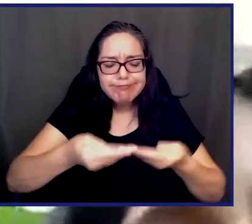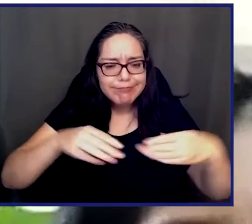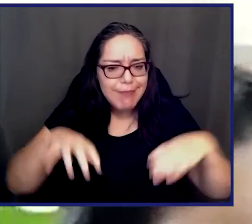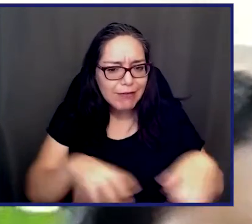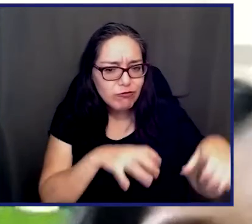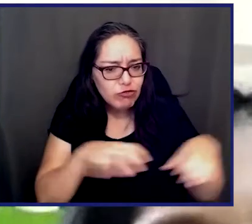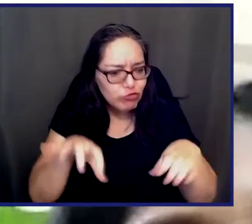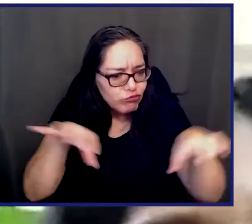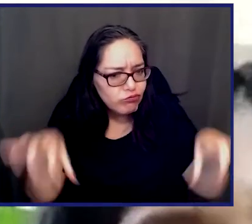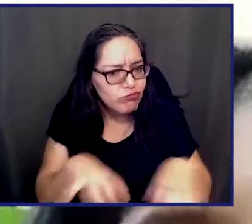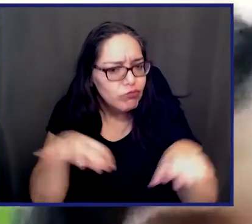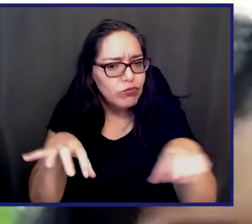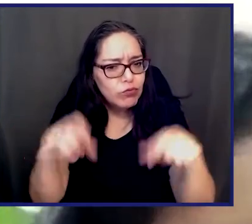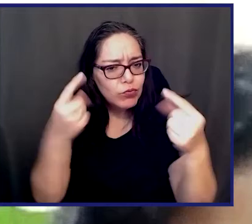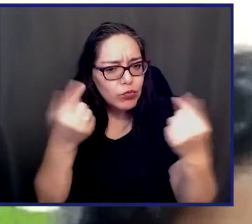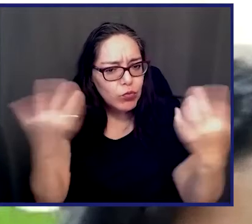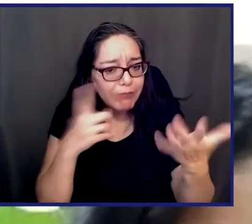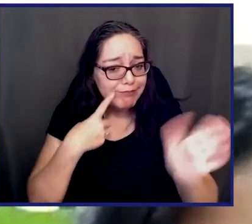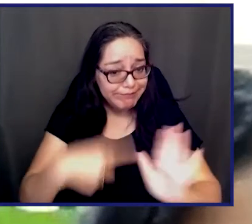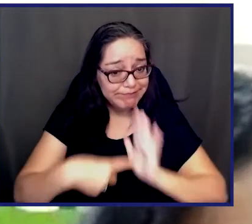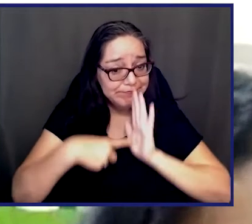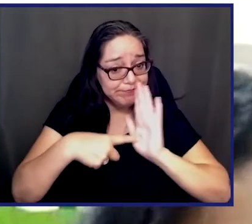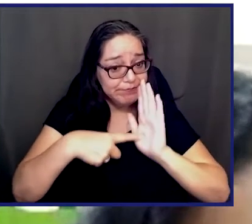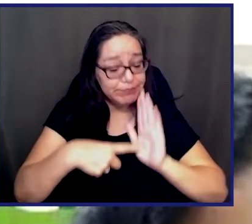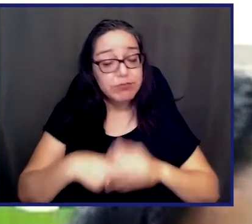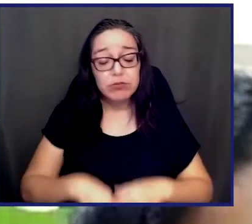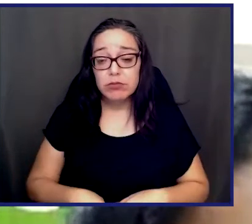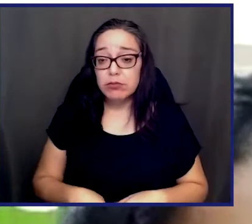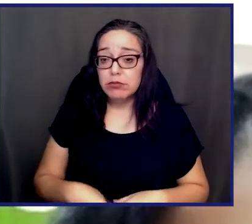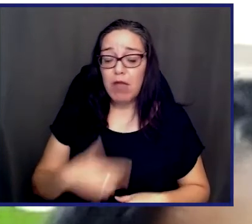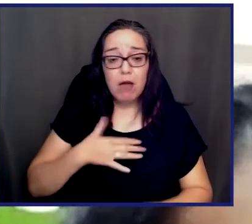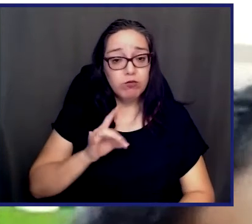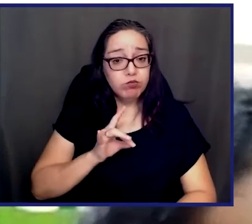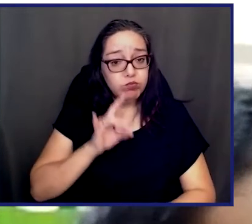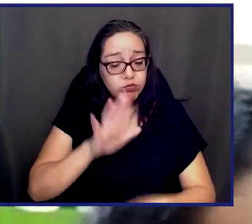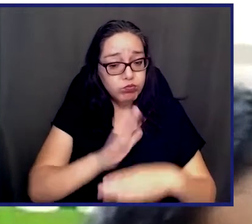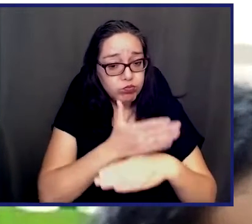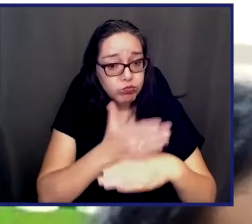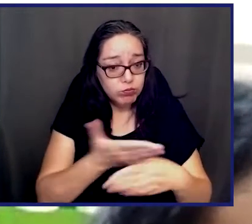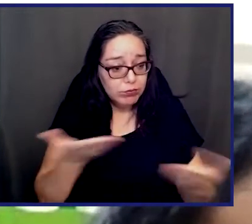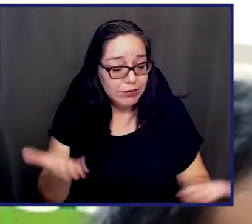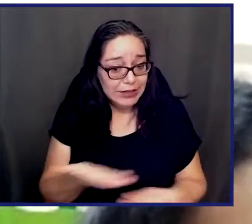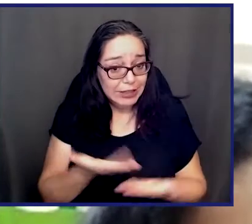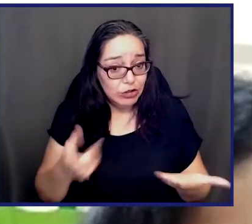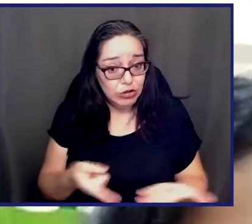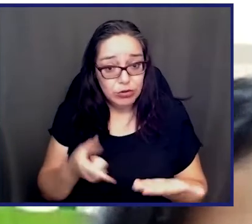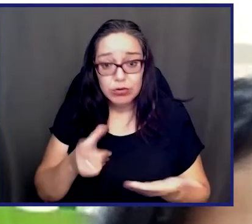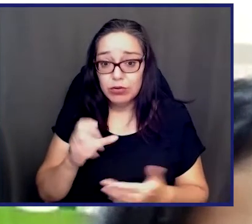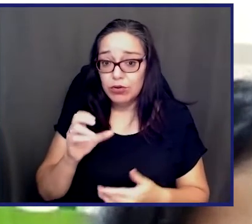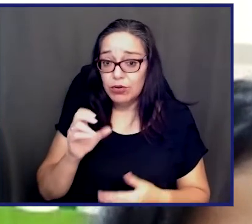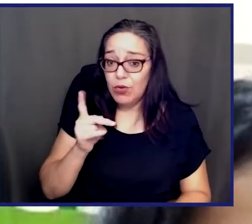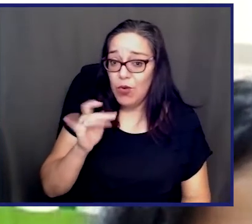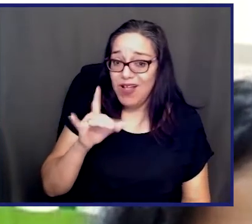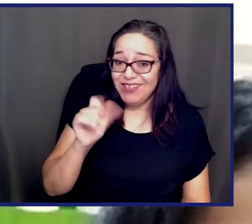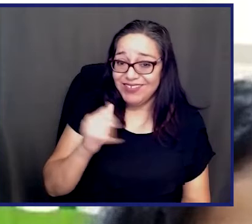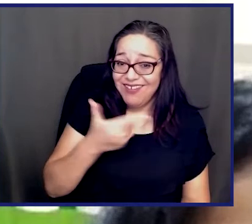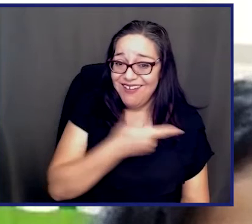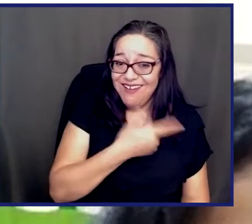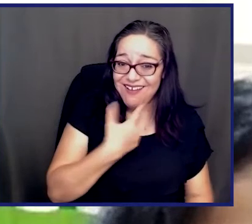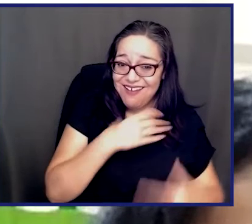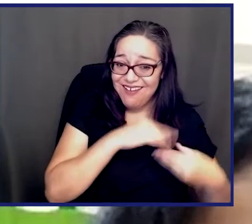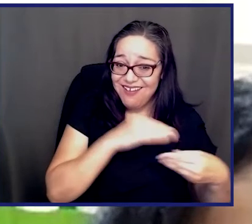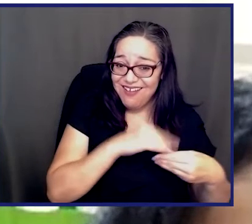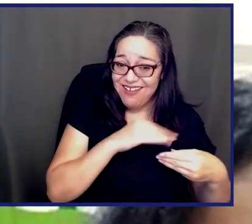intercambiar acciones. Por ejemplo, yo puedo implementar aquí algo que a lo mejor me gusta de que está haciendo